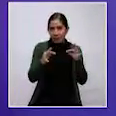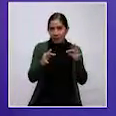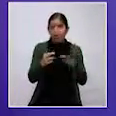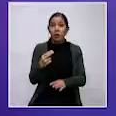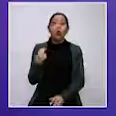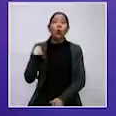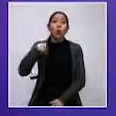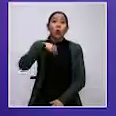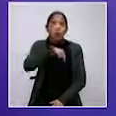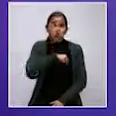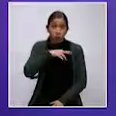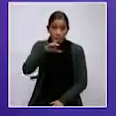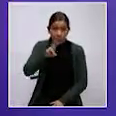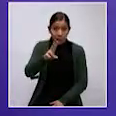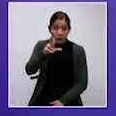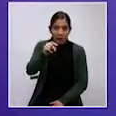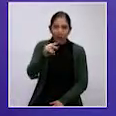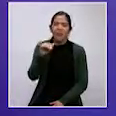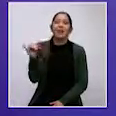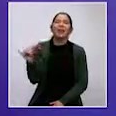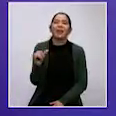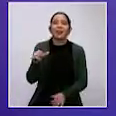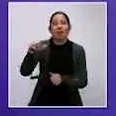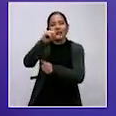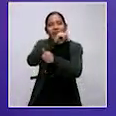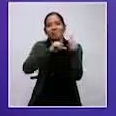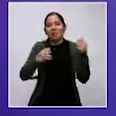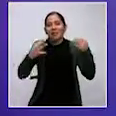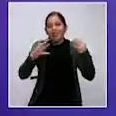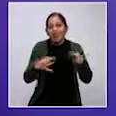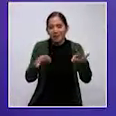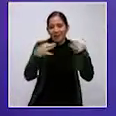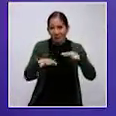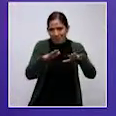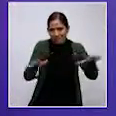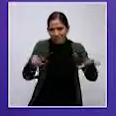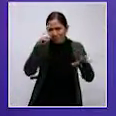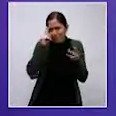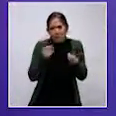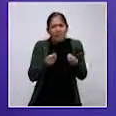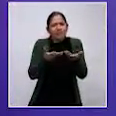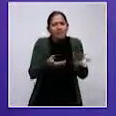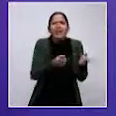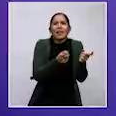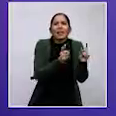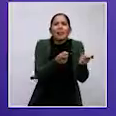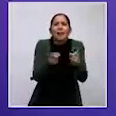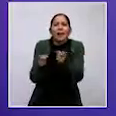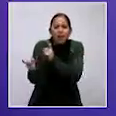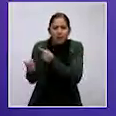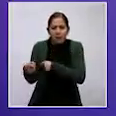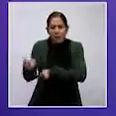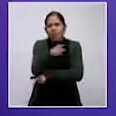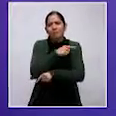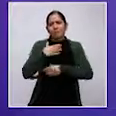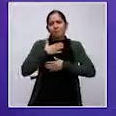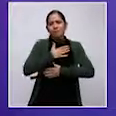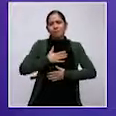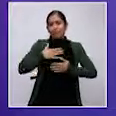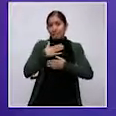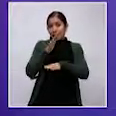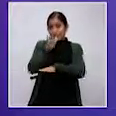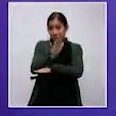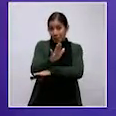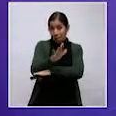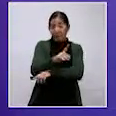comunicación también ha realizado un agasajo justamente para poder darles obsequios, regalitos y que puedan pasar una tarde diferente.